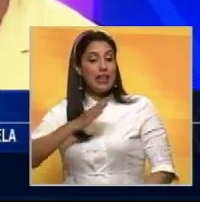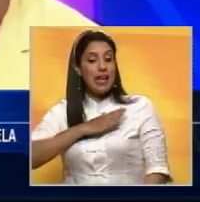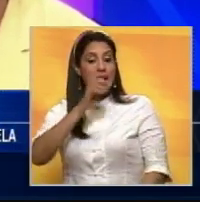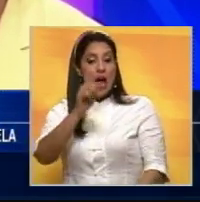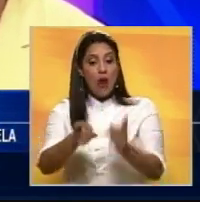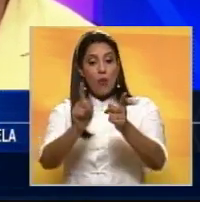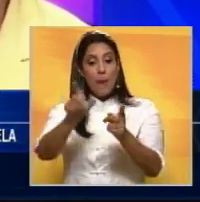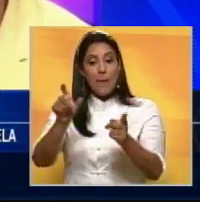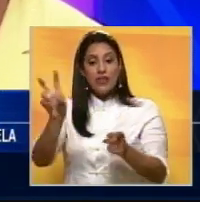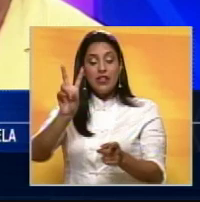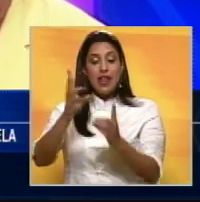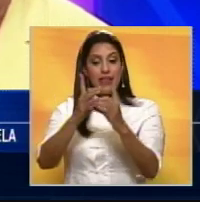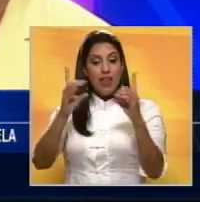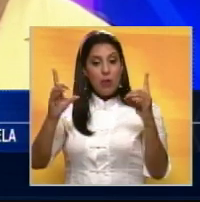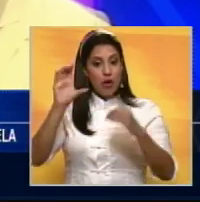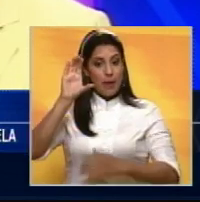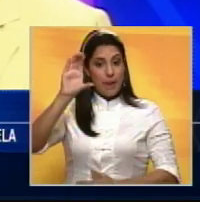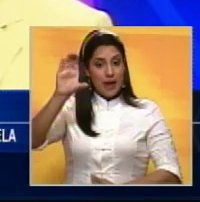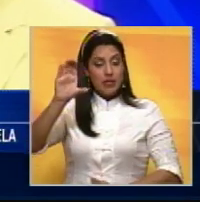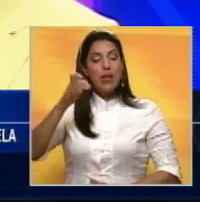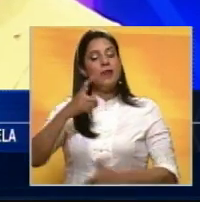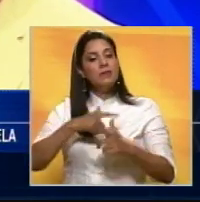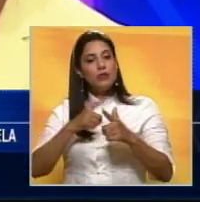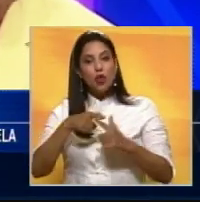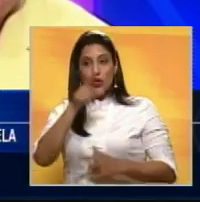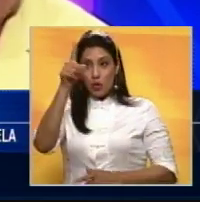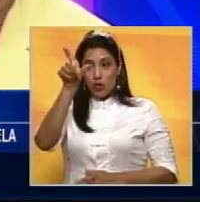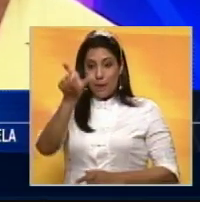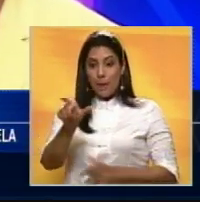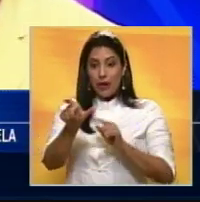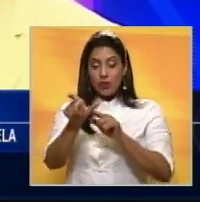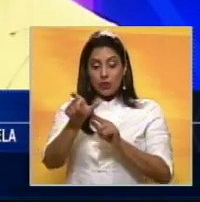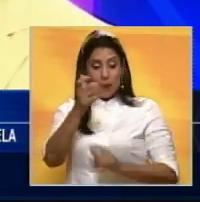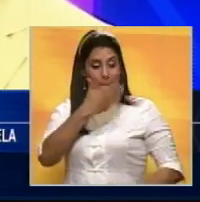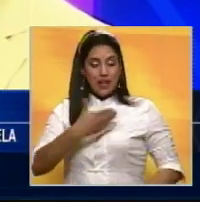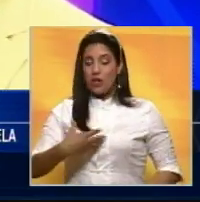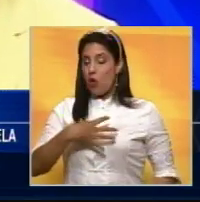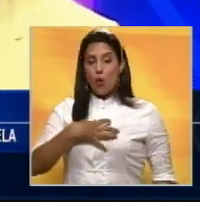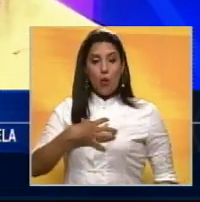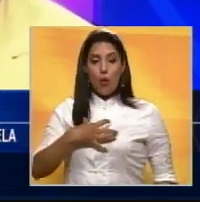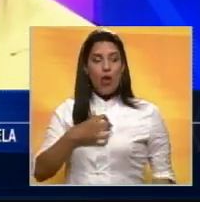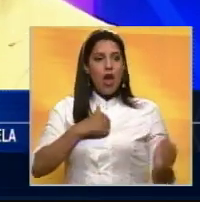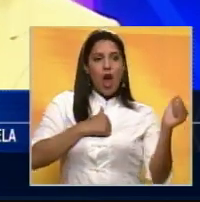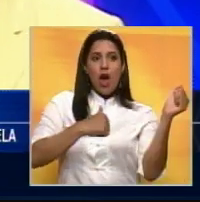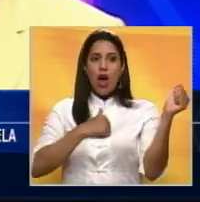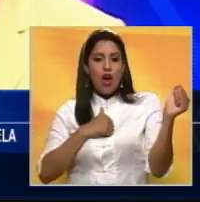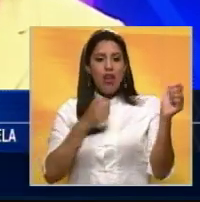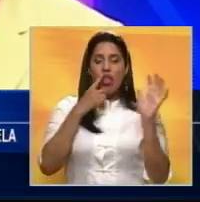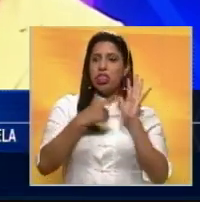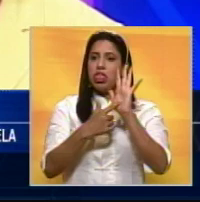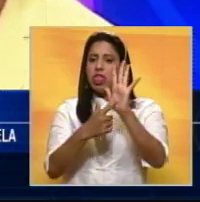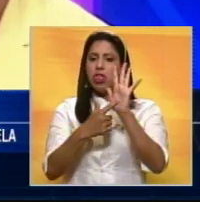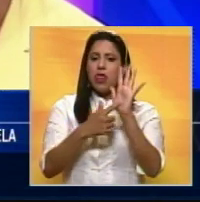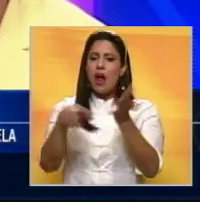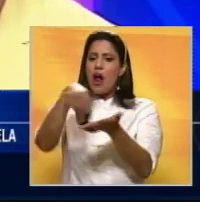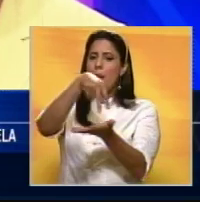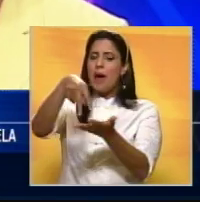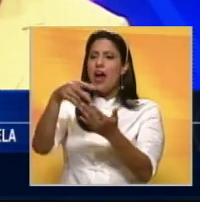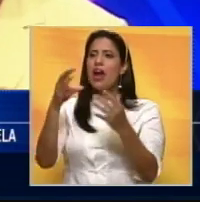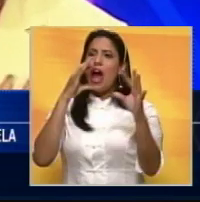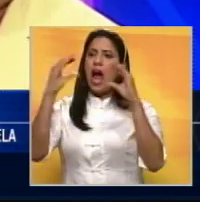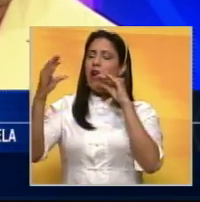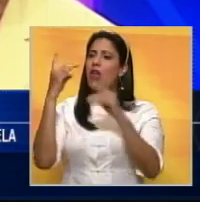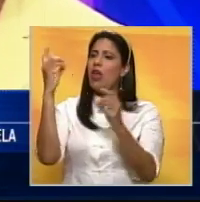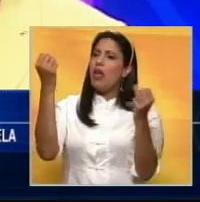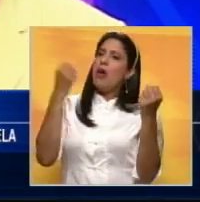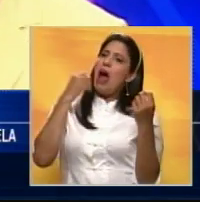los venezolanos demócratas de este país. Entonces usted como mandatario de este país no puede estar bailando, no puede estar conversando, no